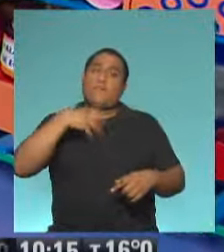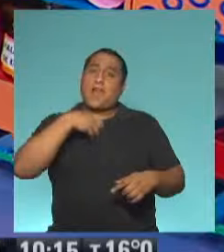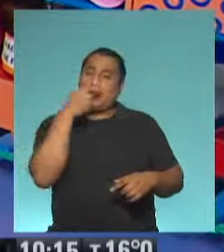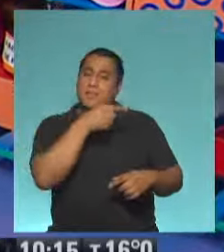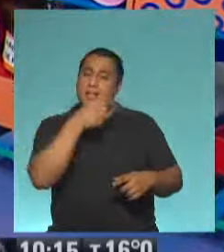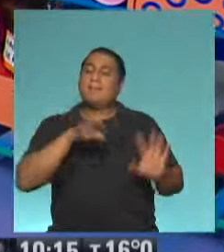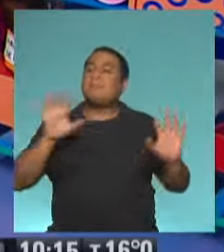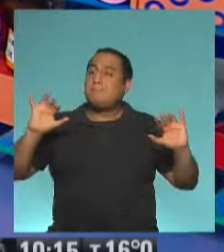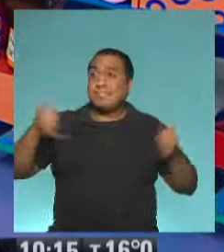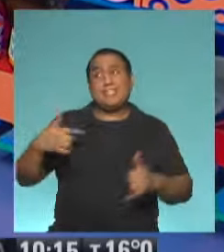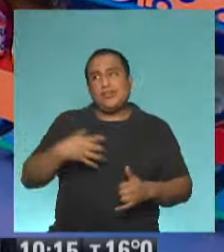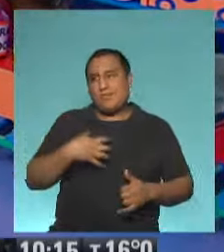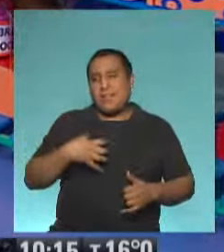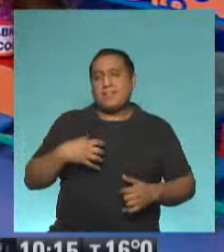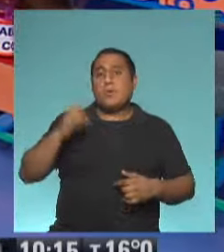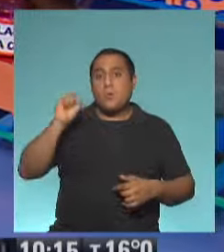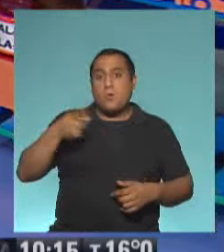Confía en mí.